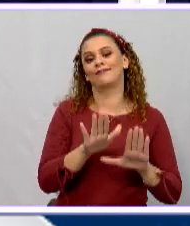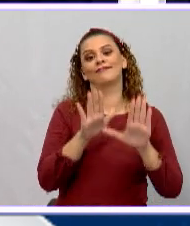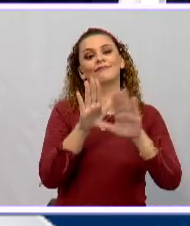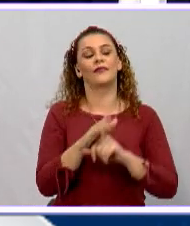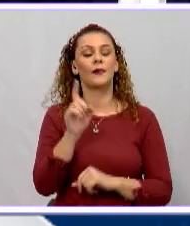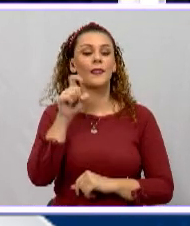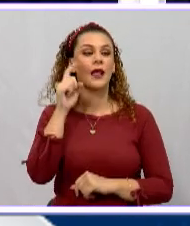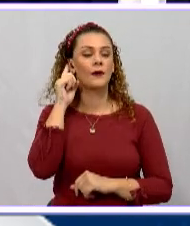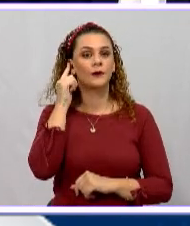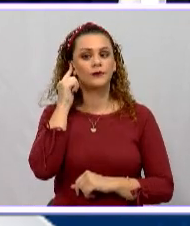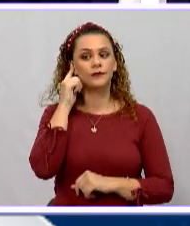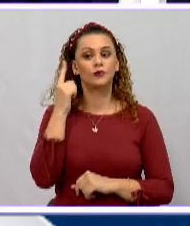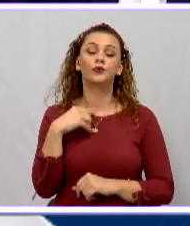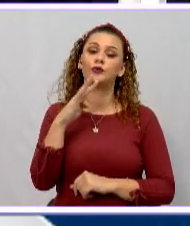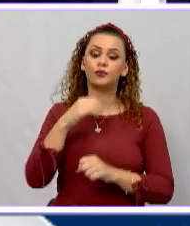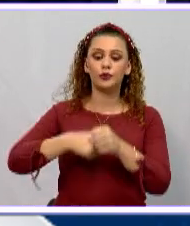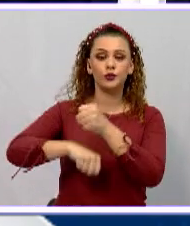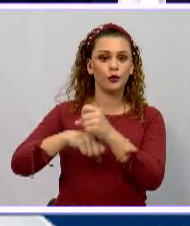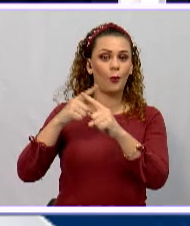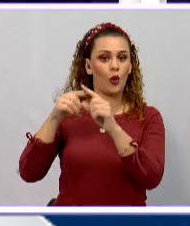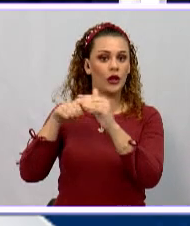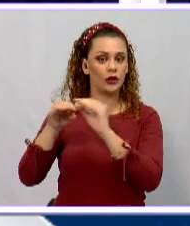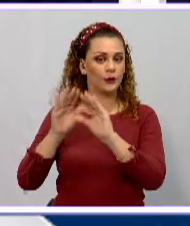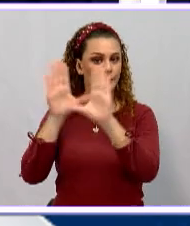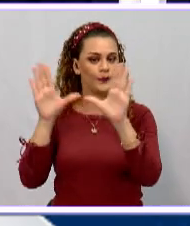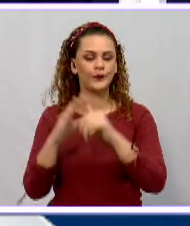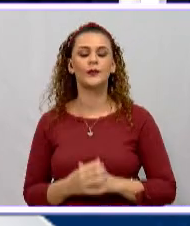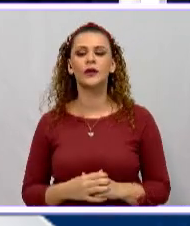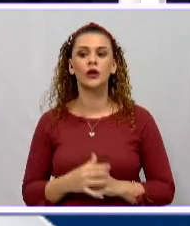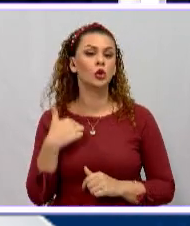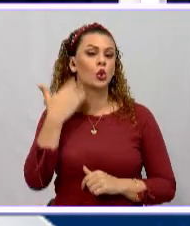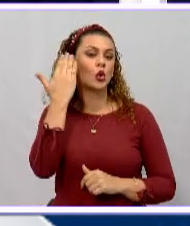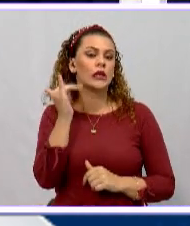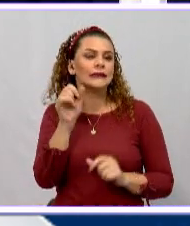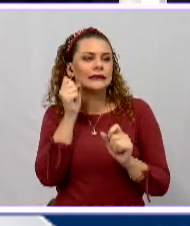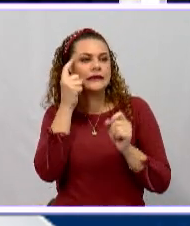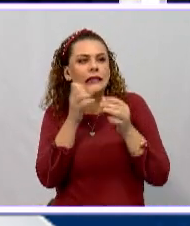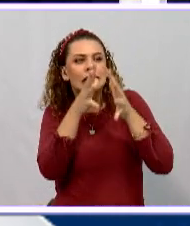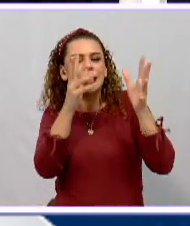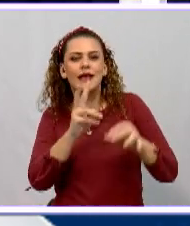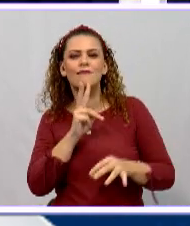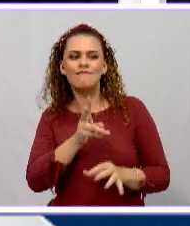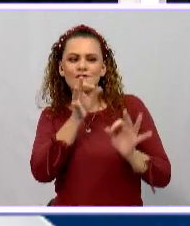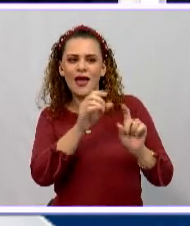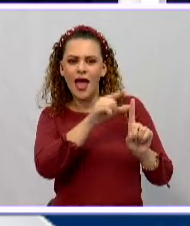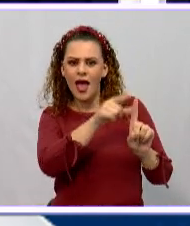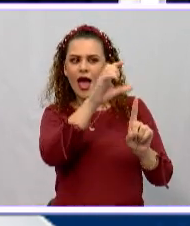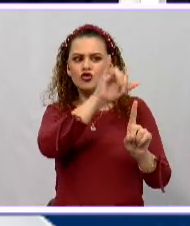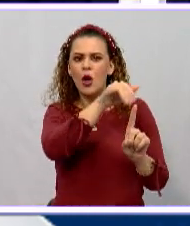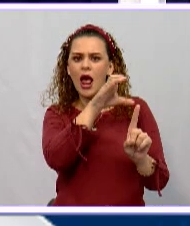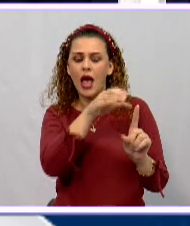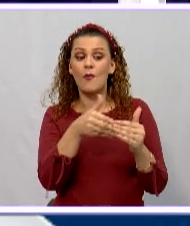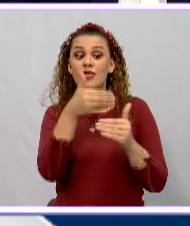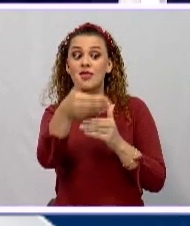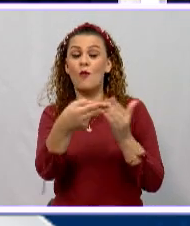hay que hoy comentábamos en fútbol por dentro que yo no sé si se dimensiona bien lo que es Campbell Campbell después